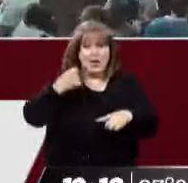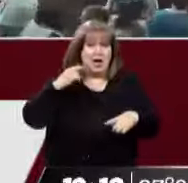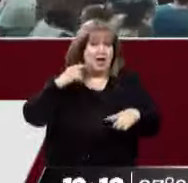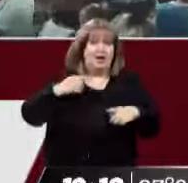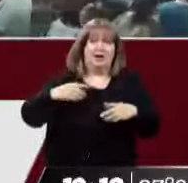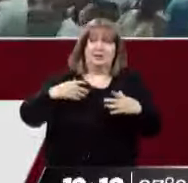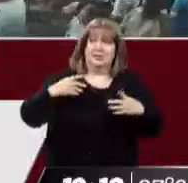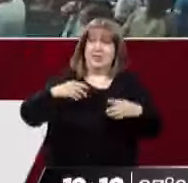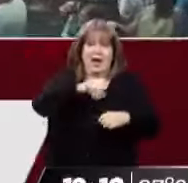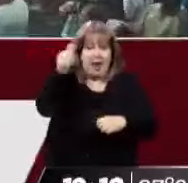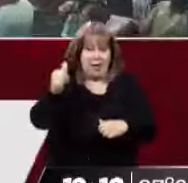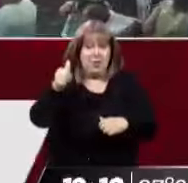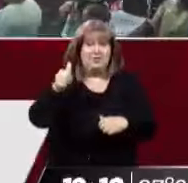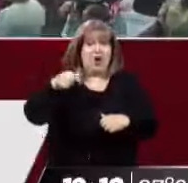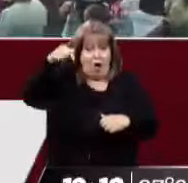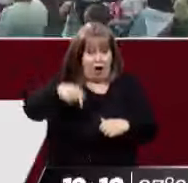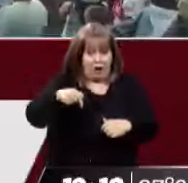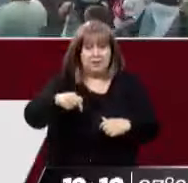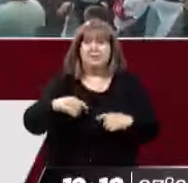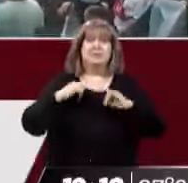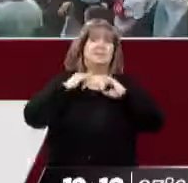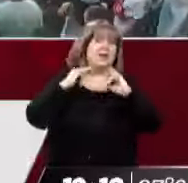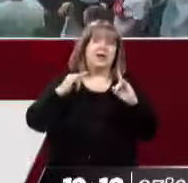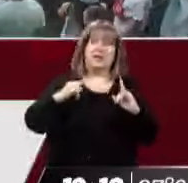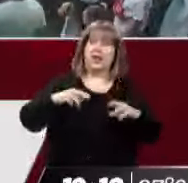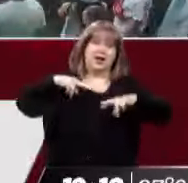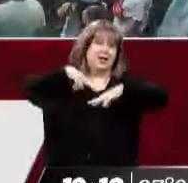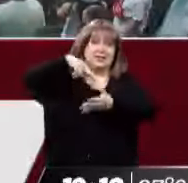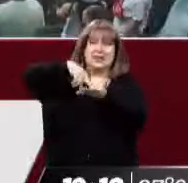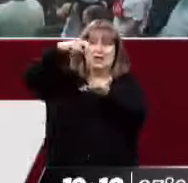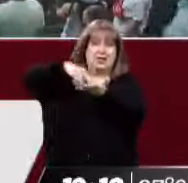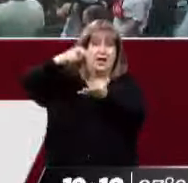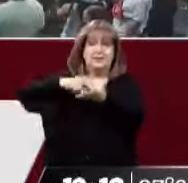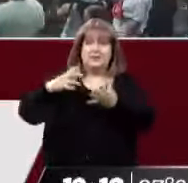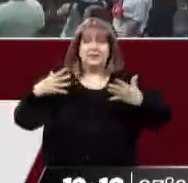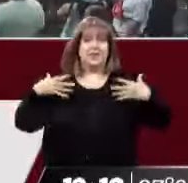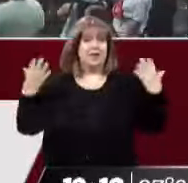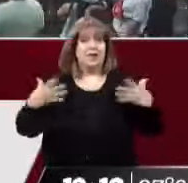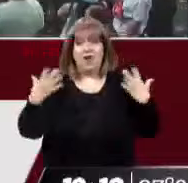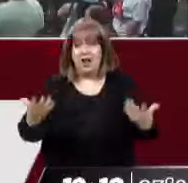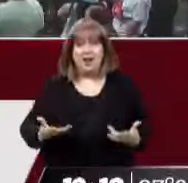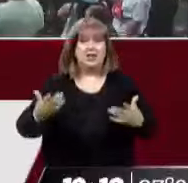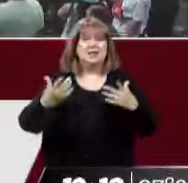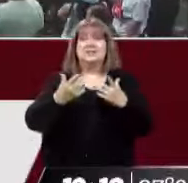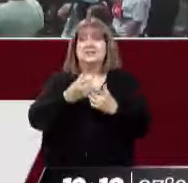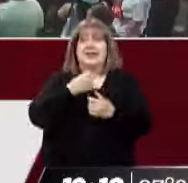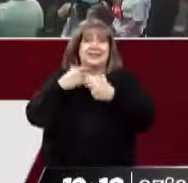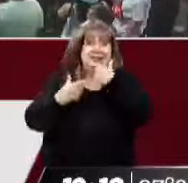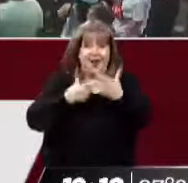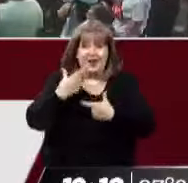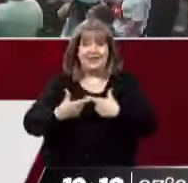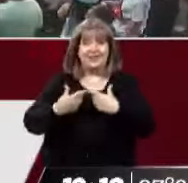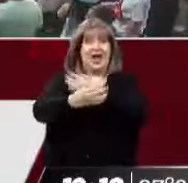la posibilidad de generar esta energía, esta vibra, porque es una vibra colectiva, que imagínate cómo, yo que me encanta el tema de las energías, digo, para mí esto